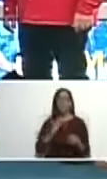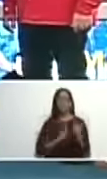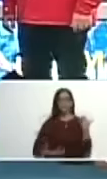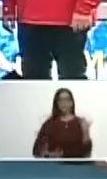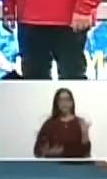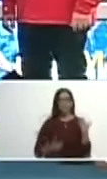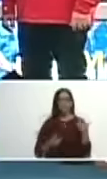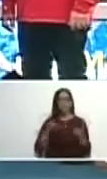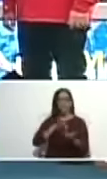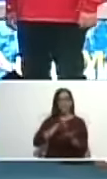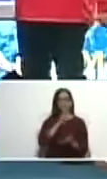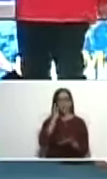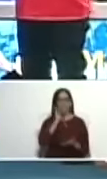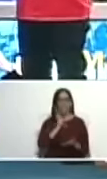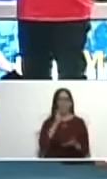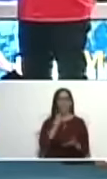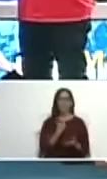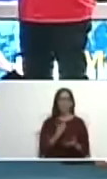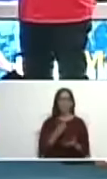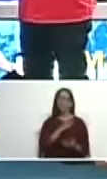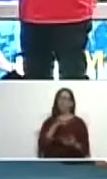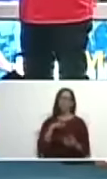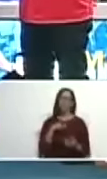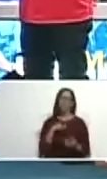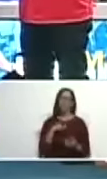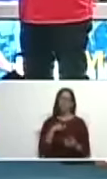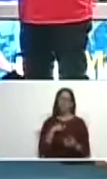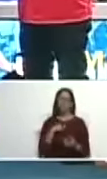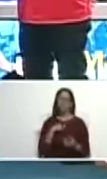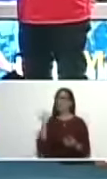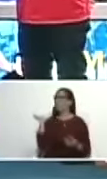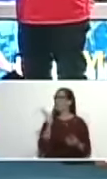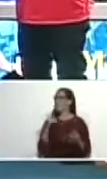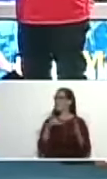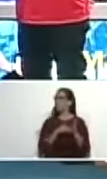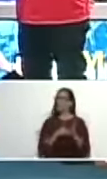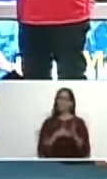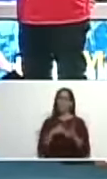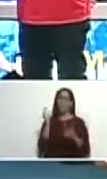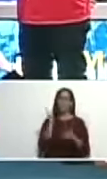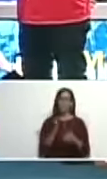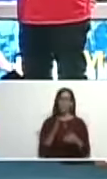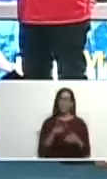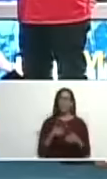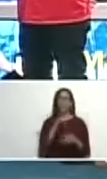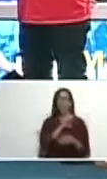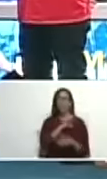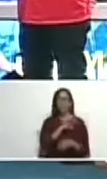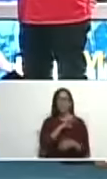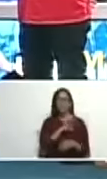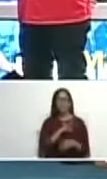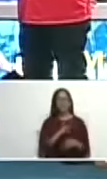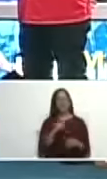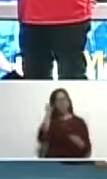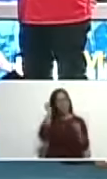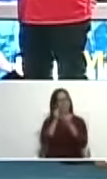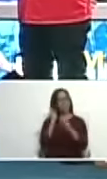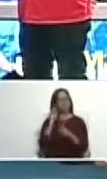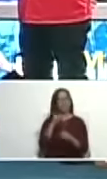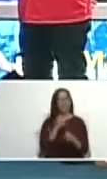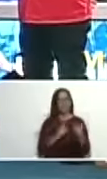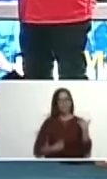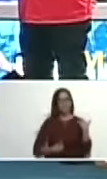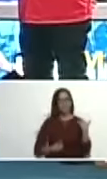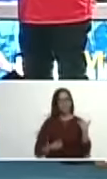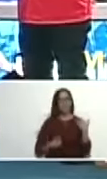la Central Bolivariana hemos dicho que nosotros vamos contra las sanciones y por el socialismo nuestra esperanza es usted, presidente.